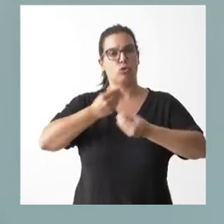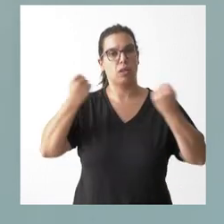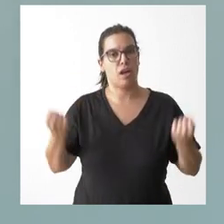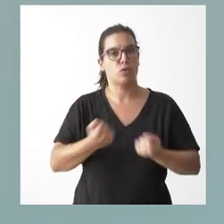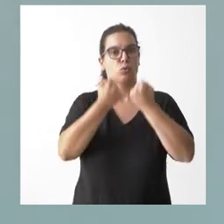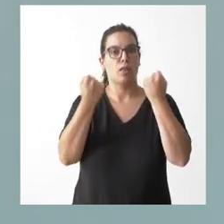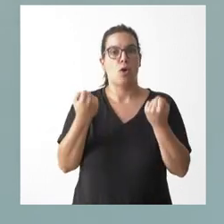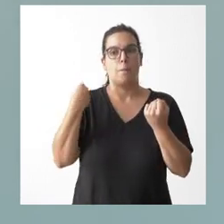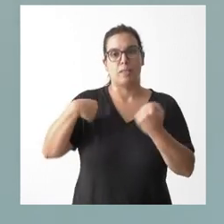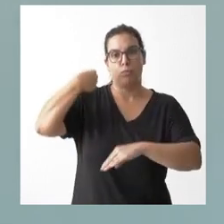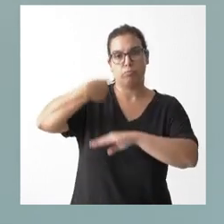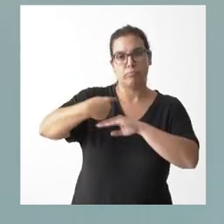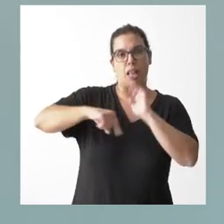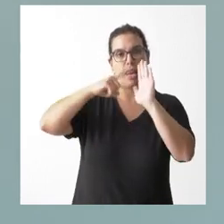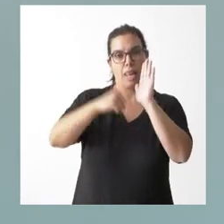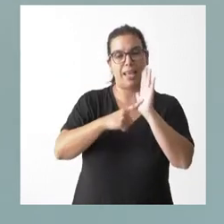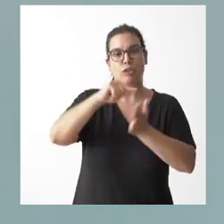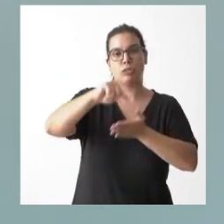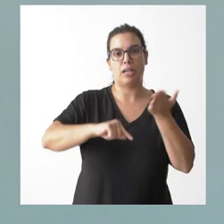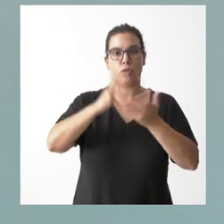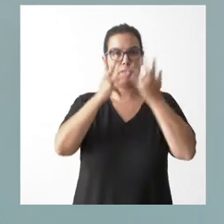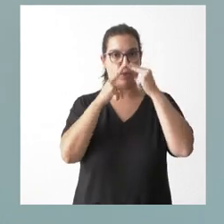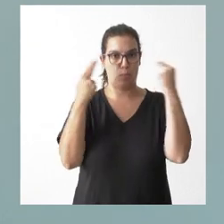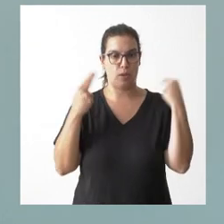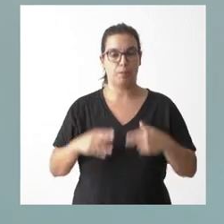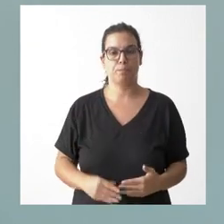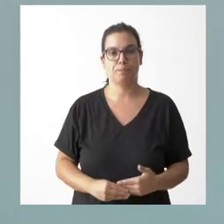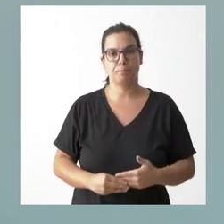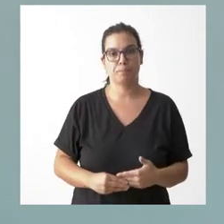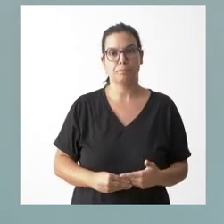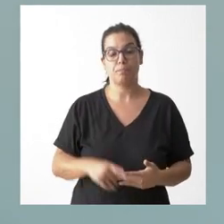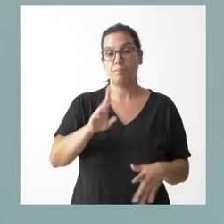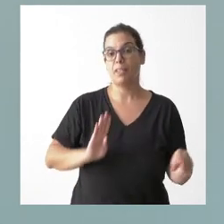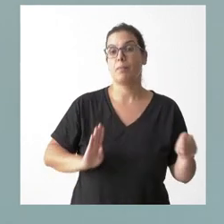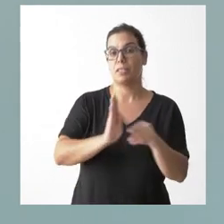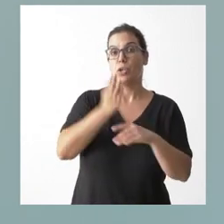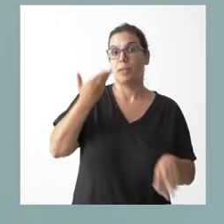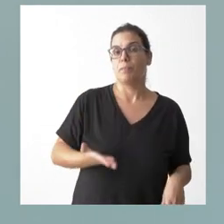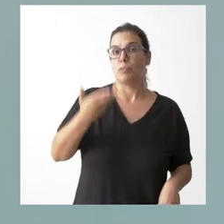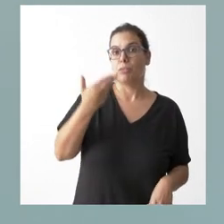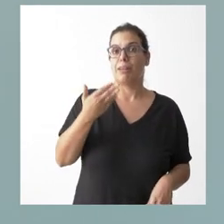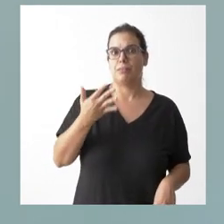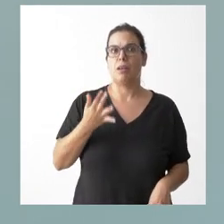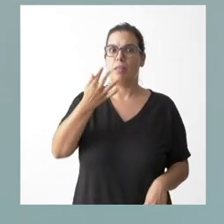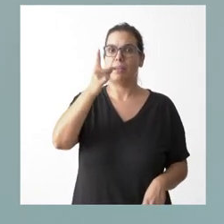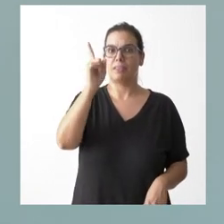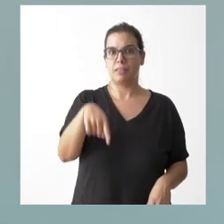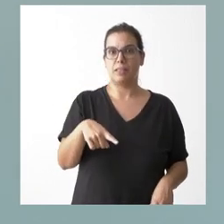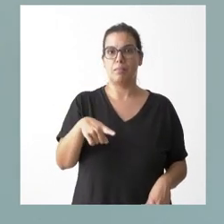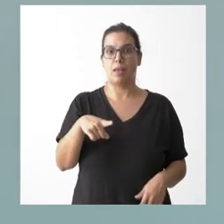señala la Ley de Contratos de las Administraciones Públicas. Esta es una inversión muy relevante que, además, permite pasar el centro de